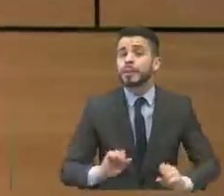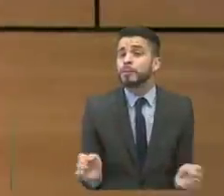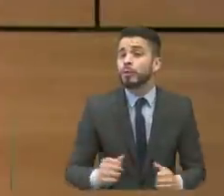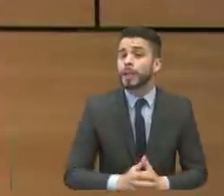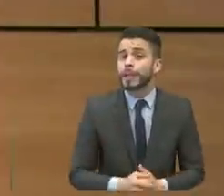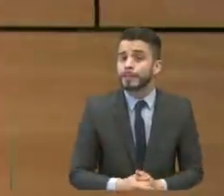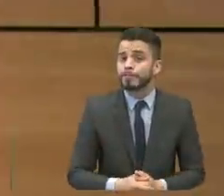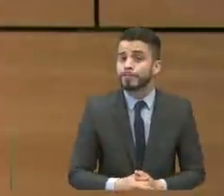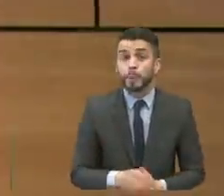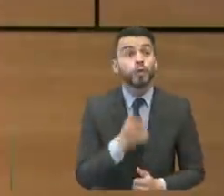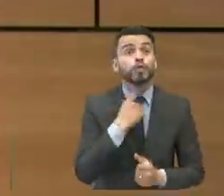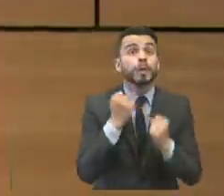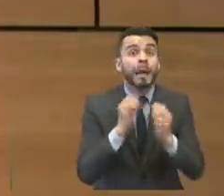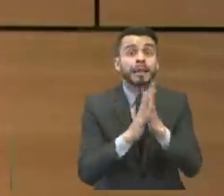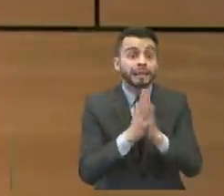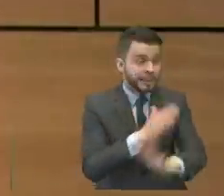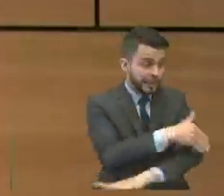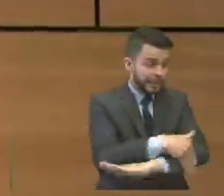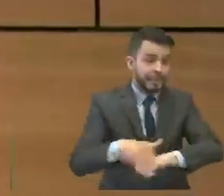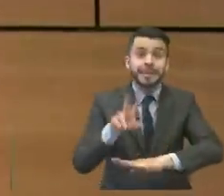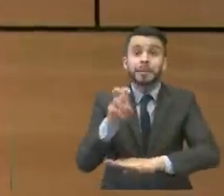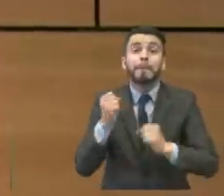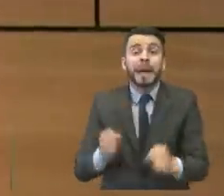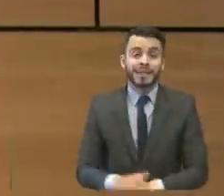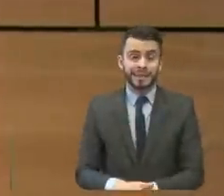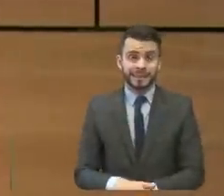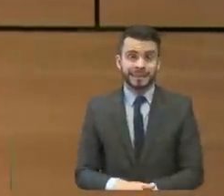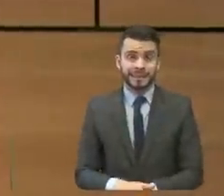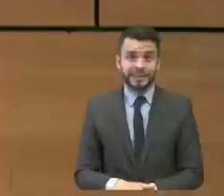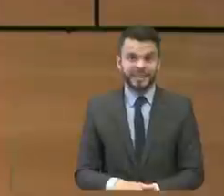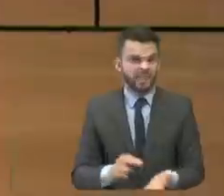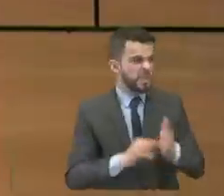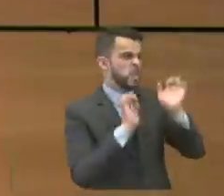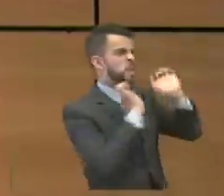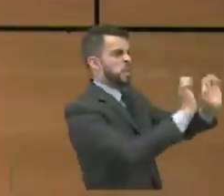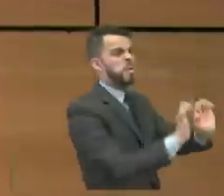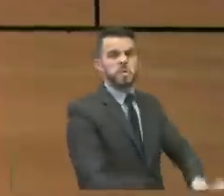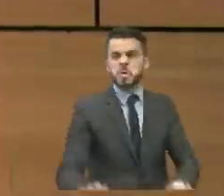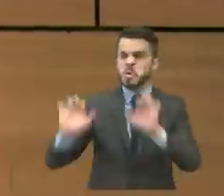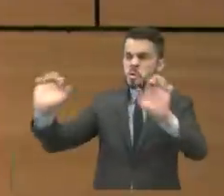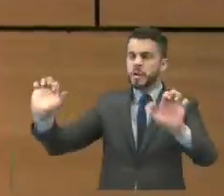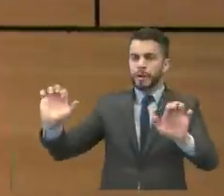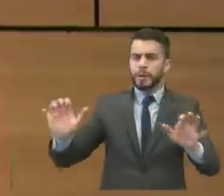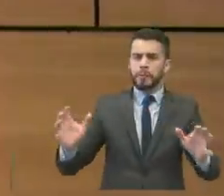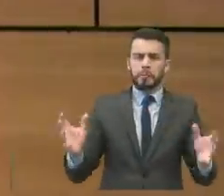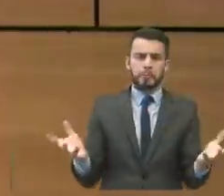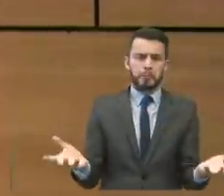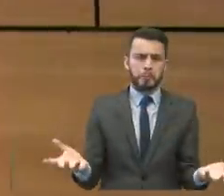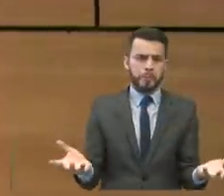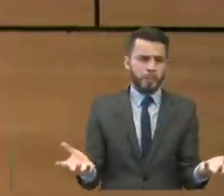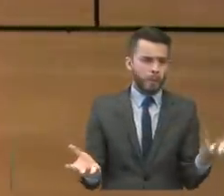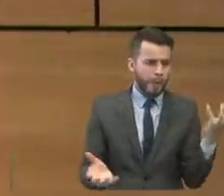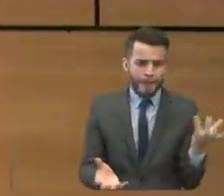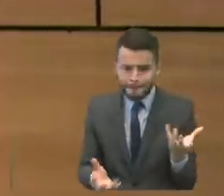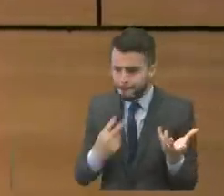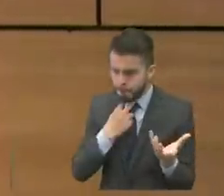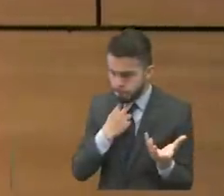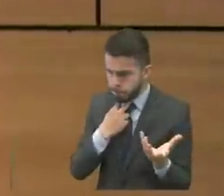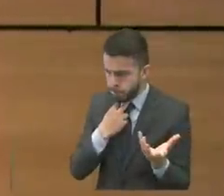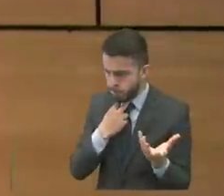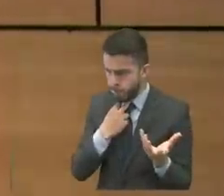operemos así, legítimamente, no puede quedar bloqueado todo el corredor porque no hay operacionalmente para dónde moverse ni para dónde